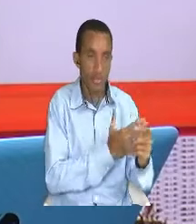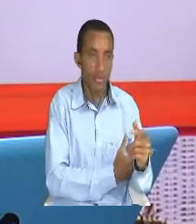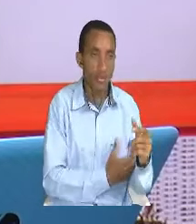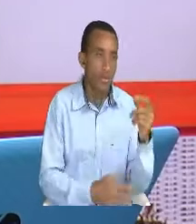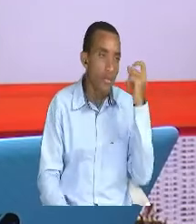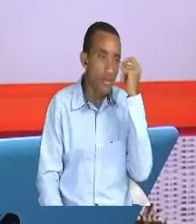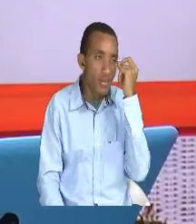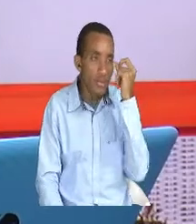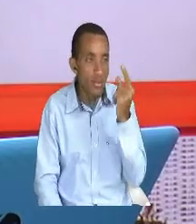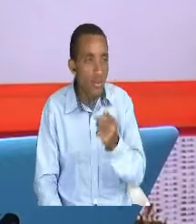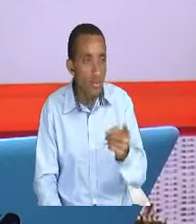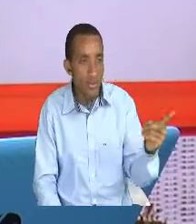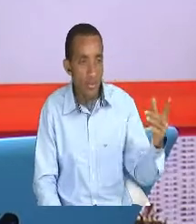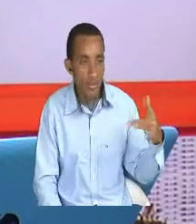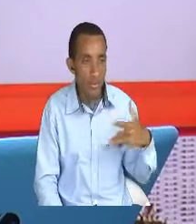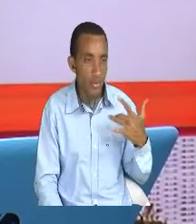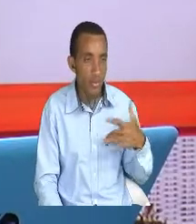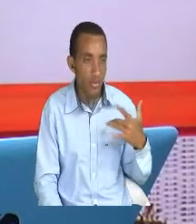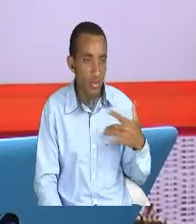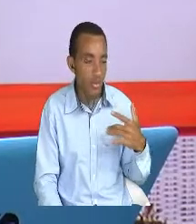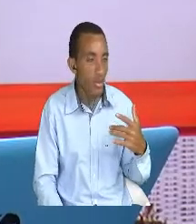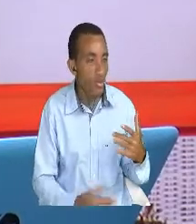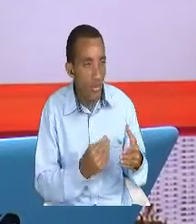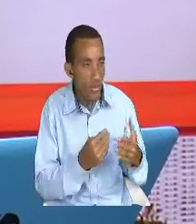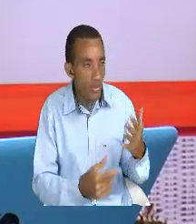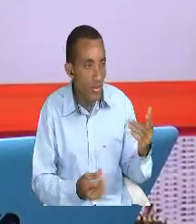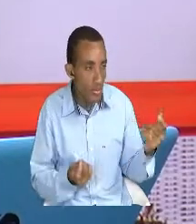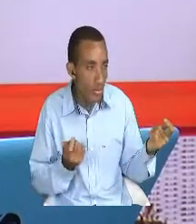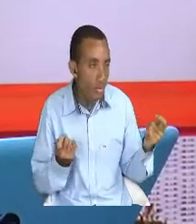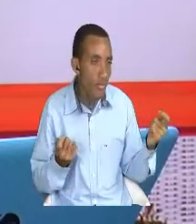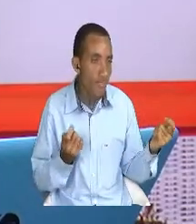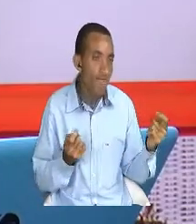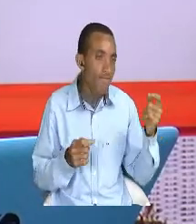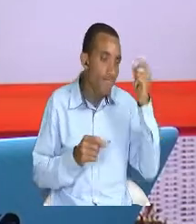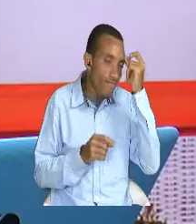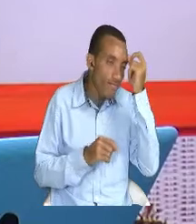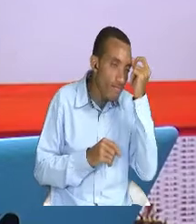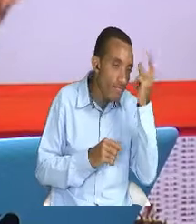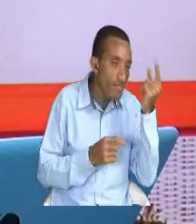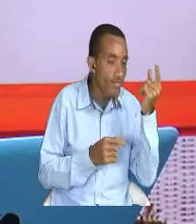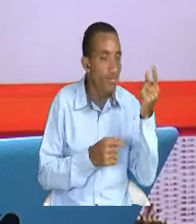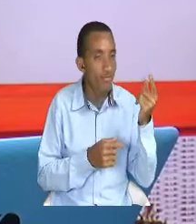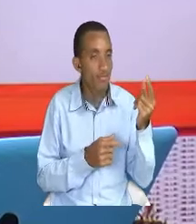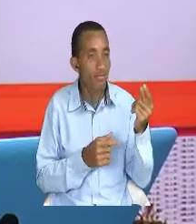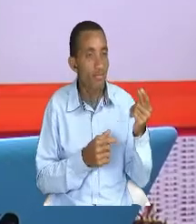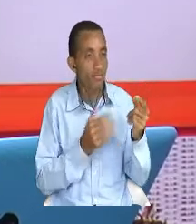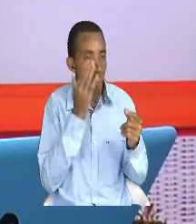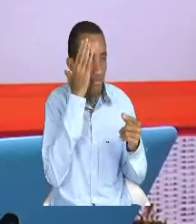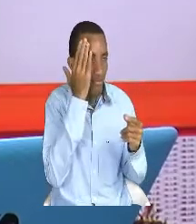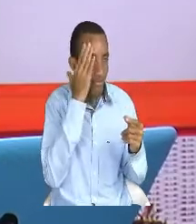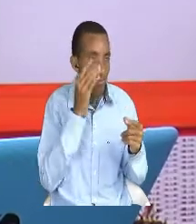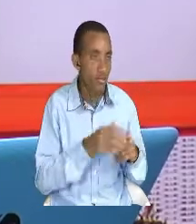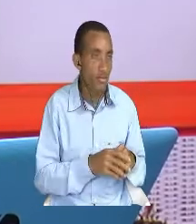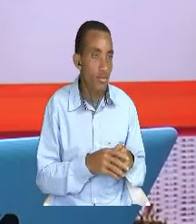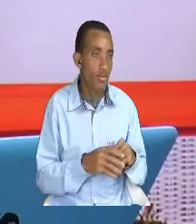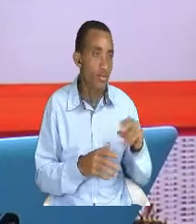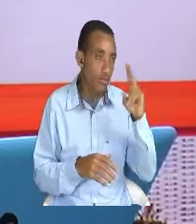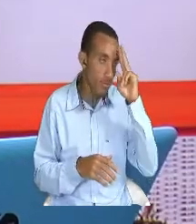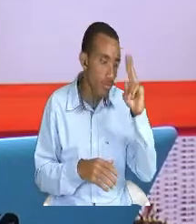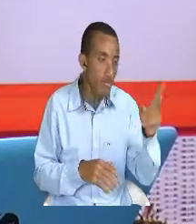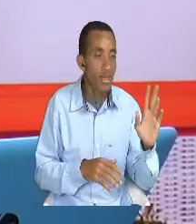los sentimientos de otra persona, de manejarlos, de ser un poco más empáticos, de saber reconocer al otro,